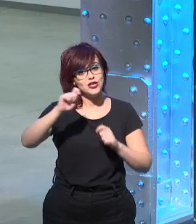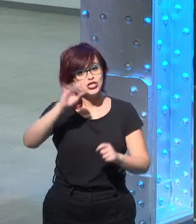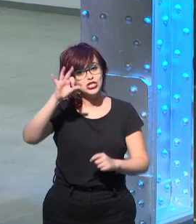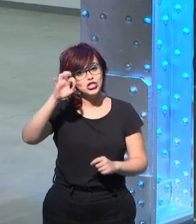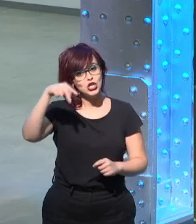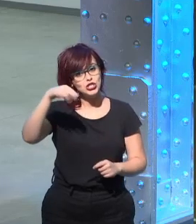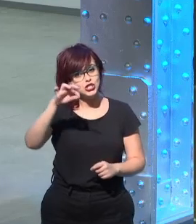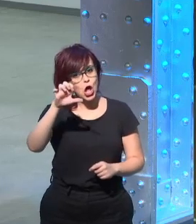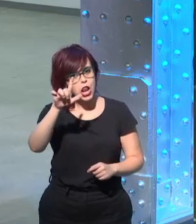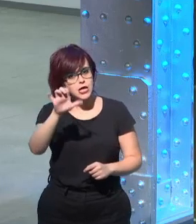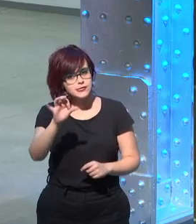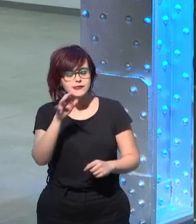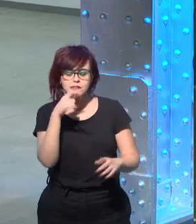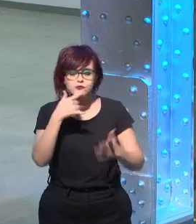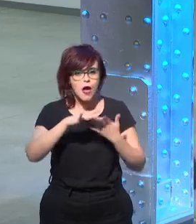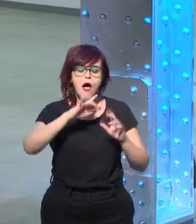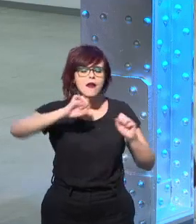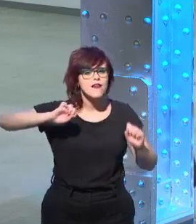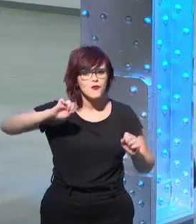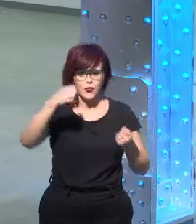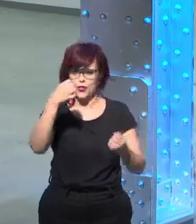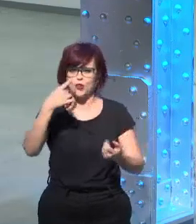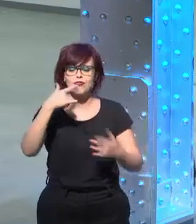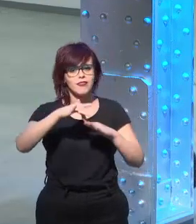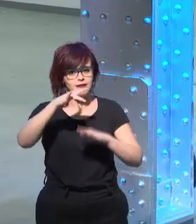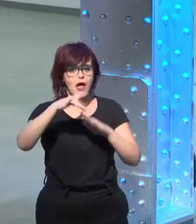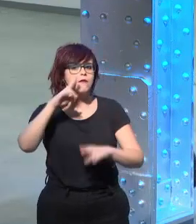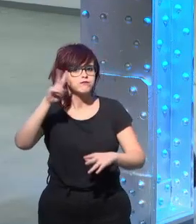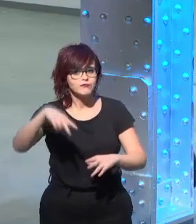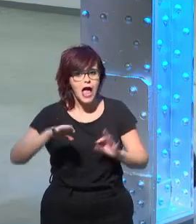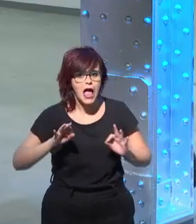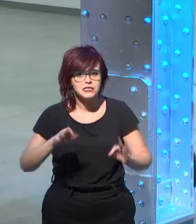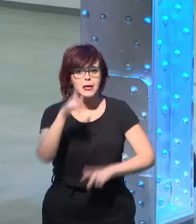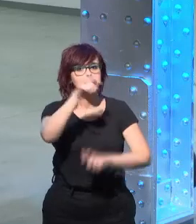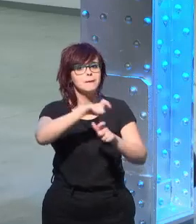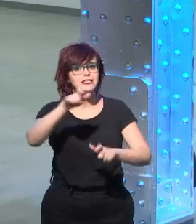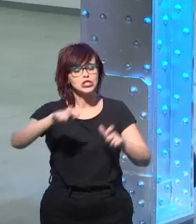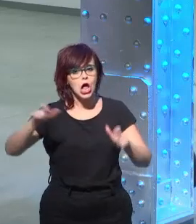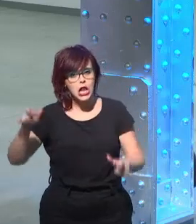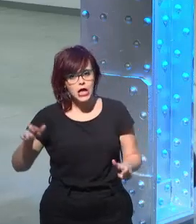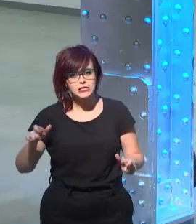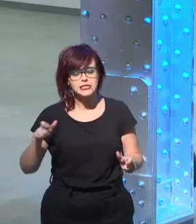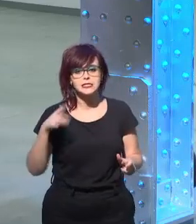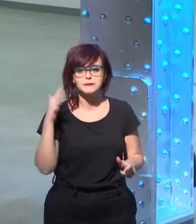que estamos viviendo una revolución digital. Hay personas